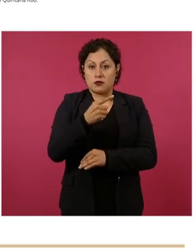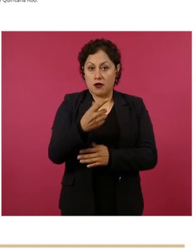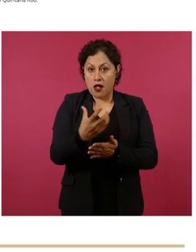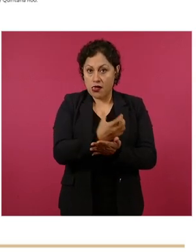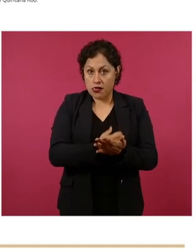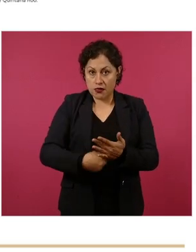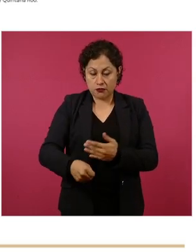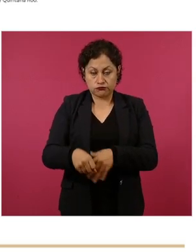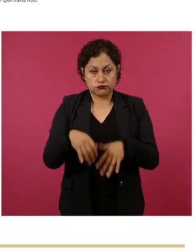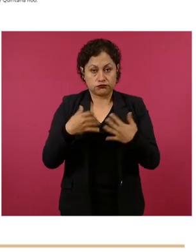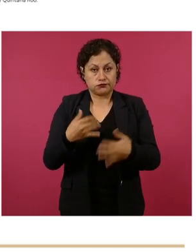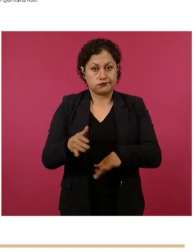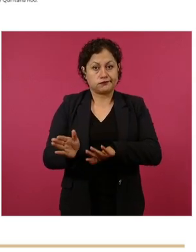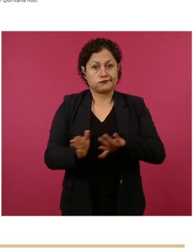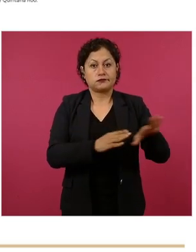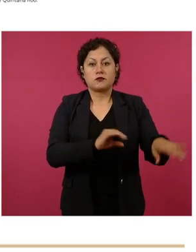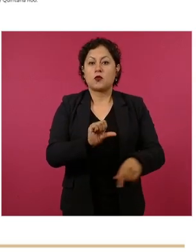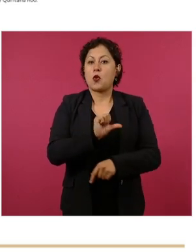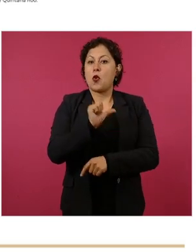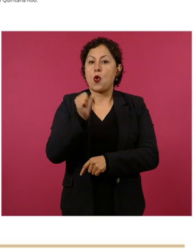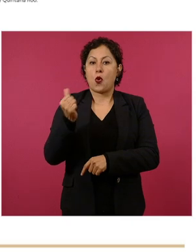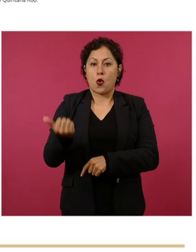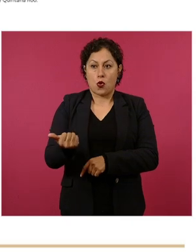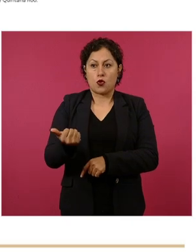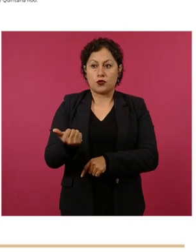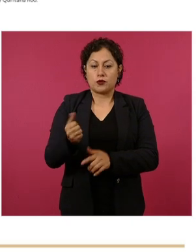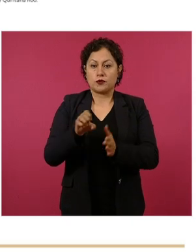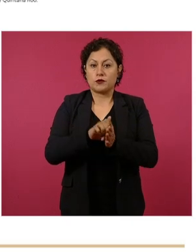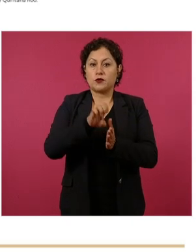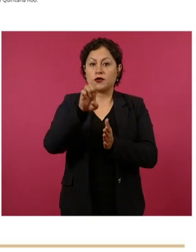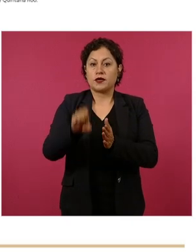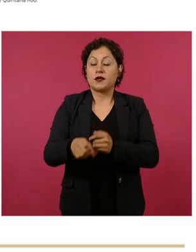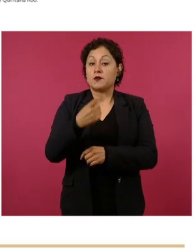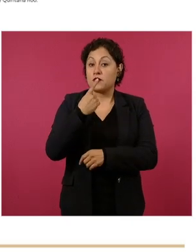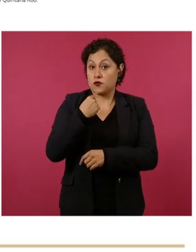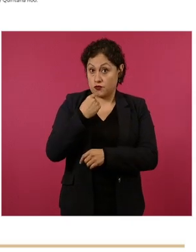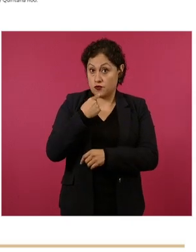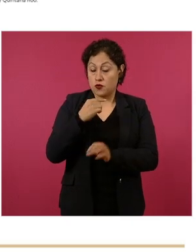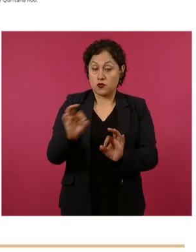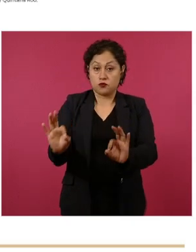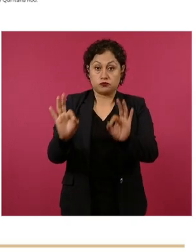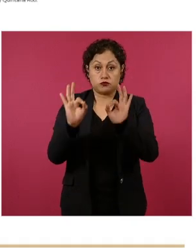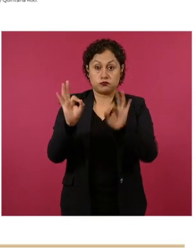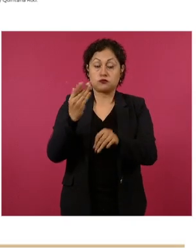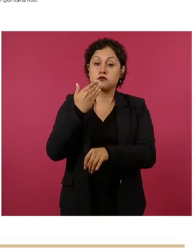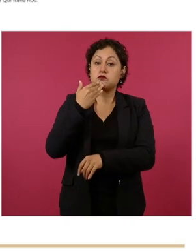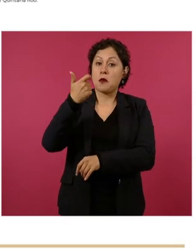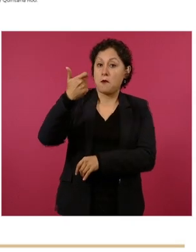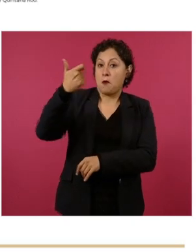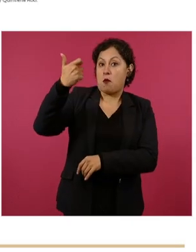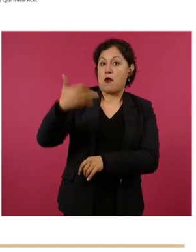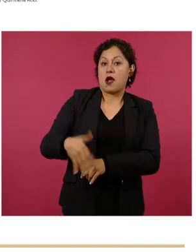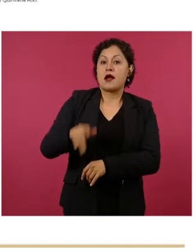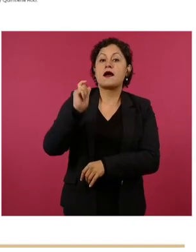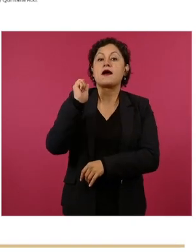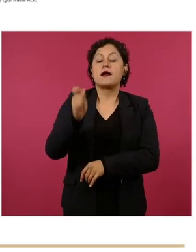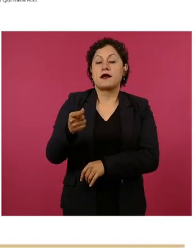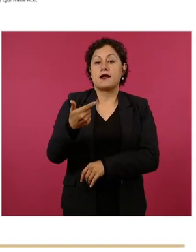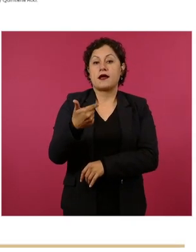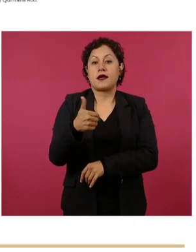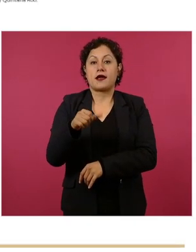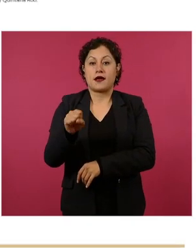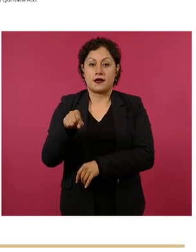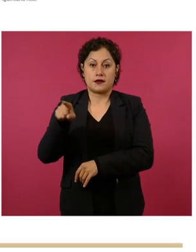también tenemos otras estaciones de servicio en el caso de la premium con muy buenos datos. Por ejemplo, La Gas en